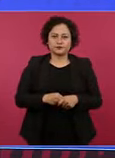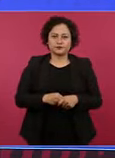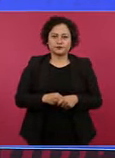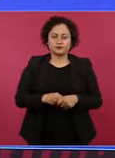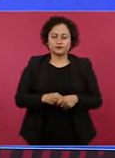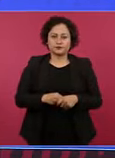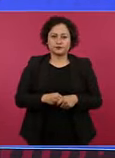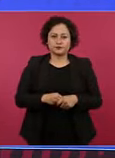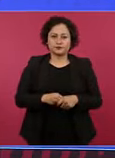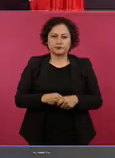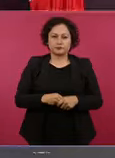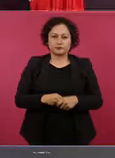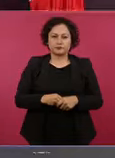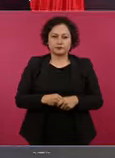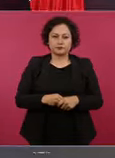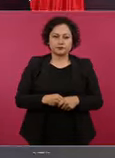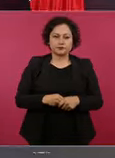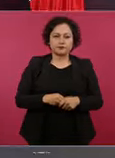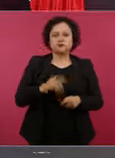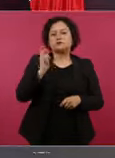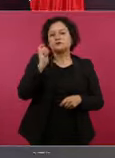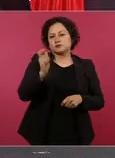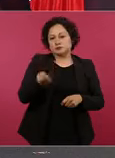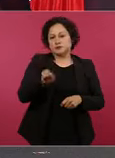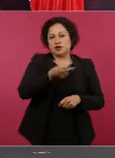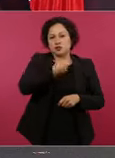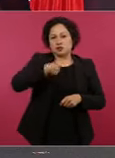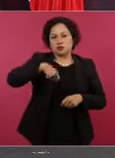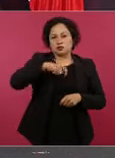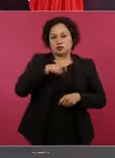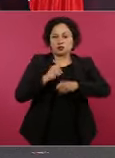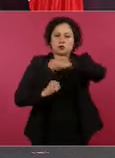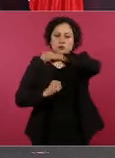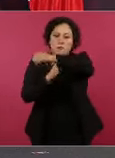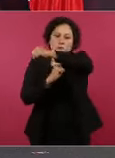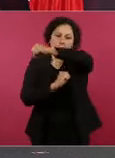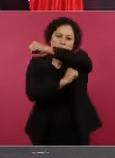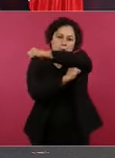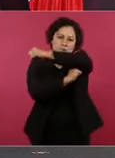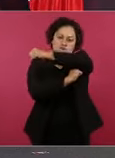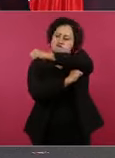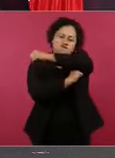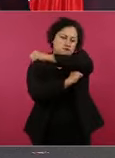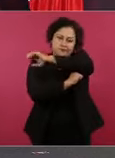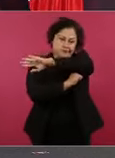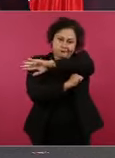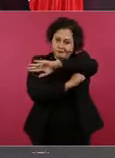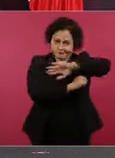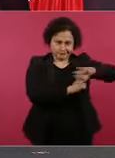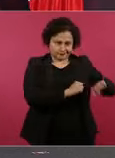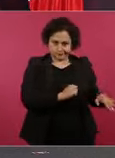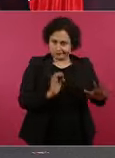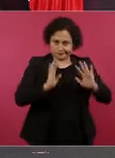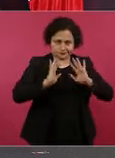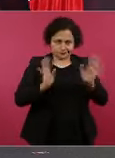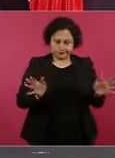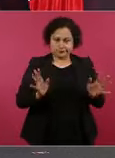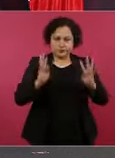no vamos a fijar columnas, sino va a ser un puente